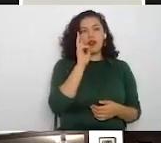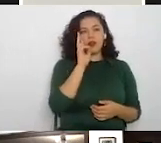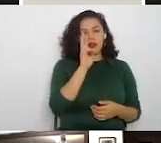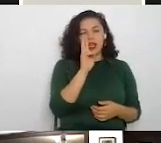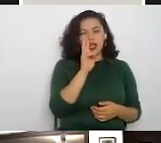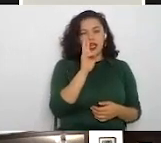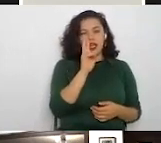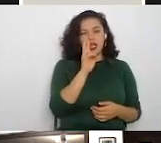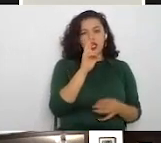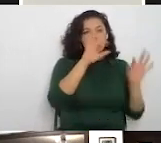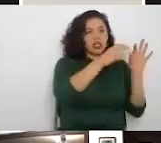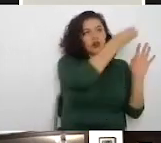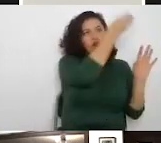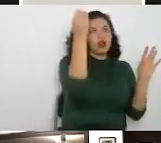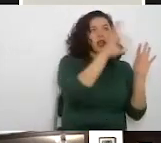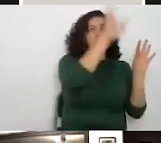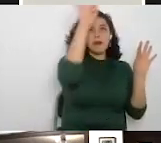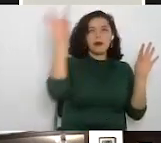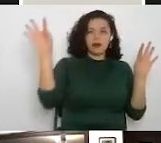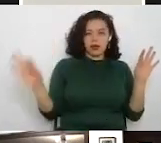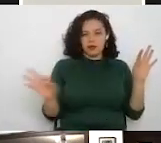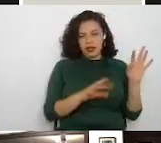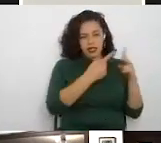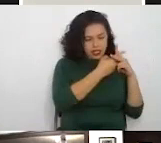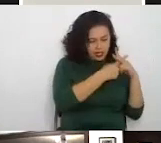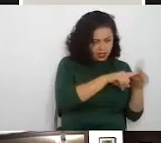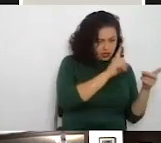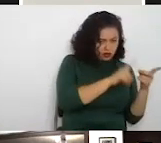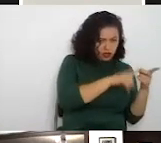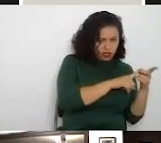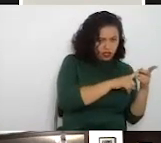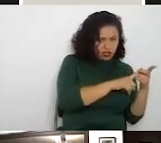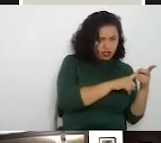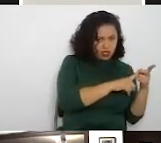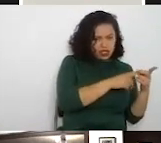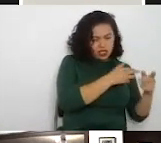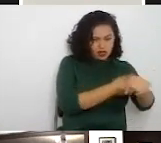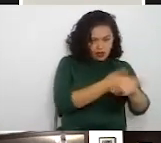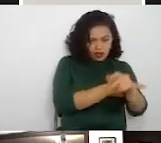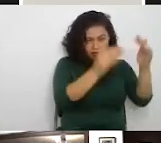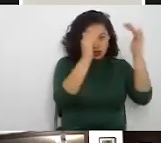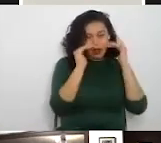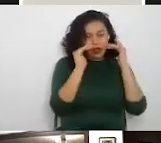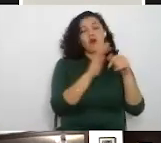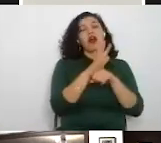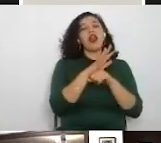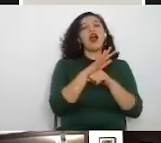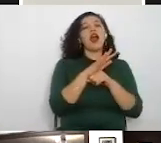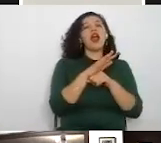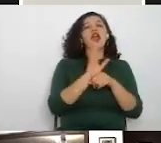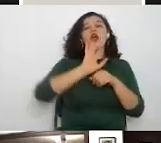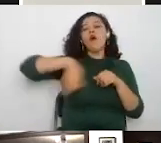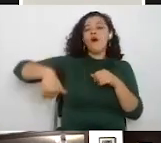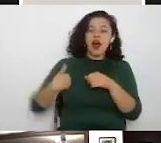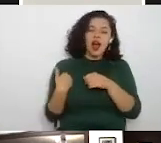ese flujo determinado siempre dónde se originan, cuál es el trámite que siguen y dónde se archivan, se resguardan